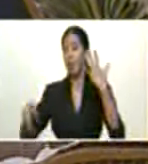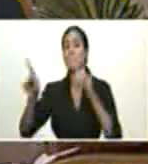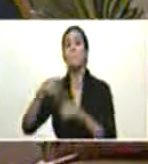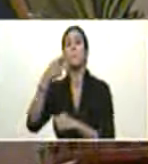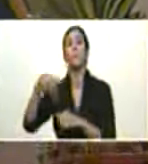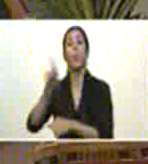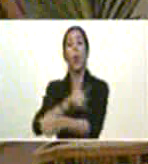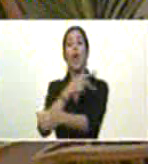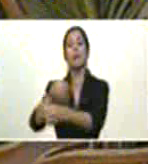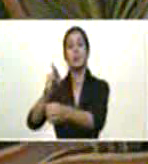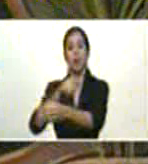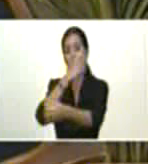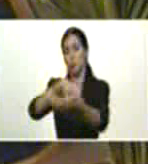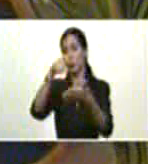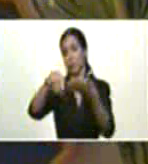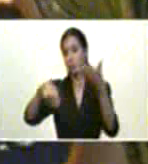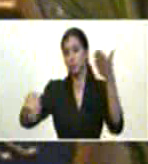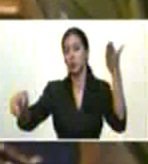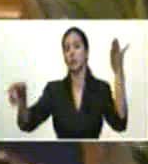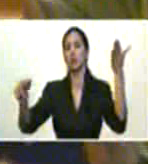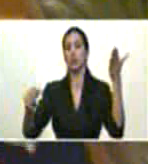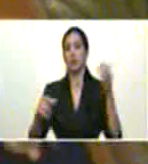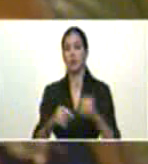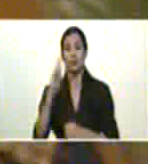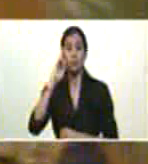Simón Bolívar, que ha sido